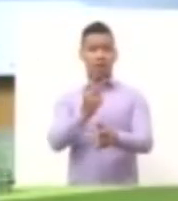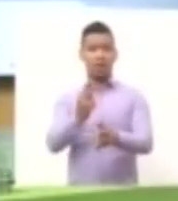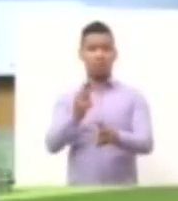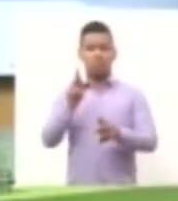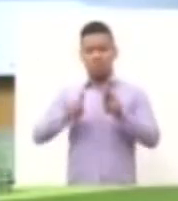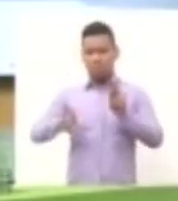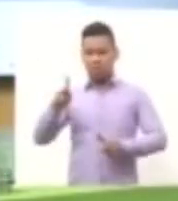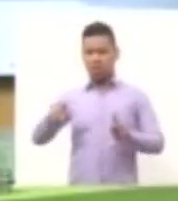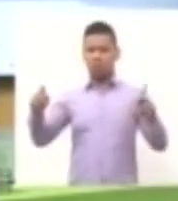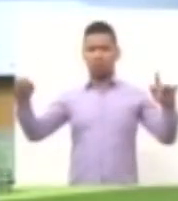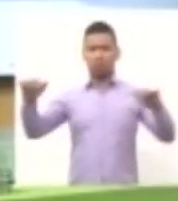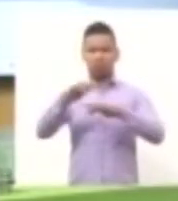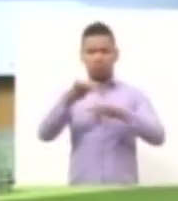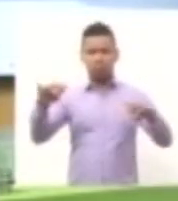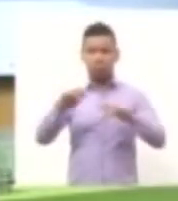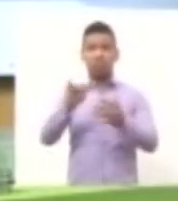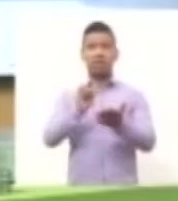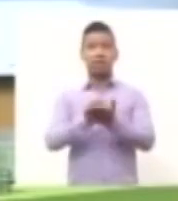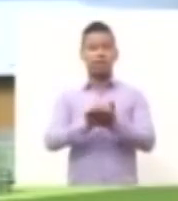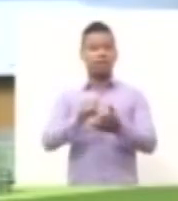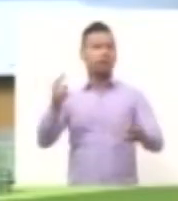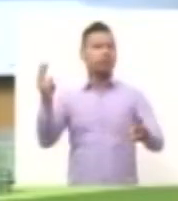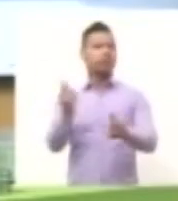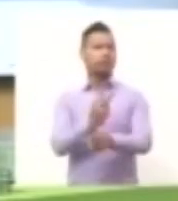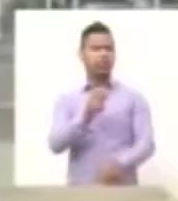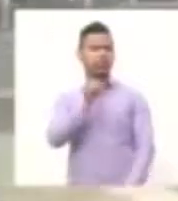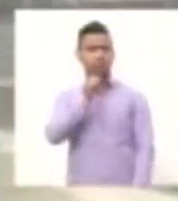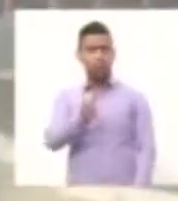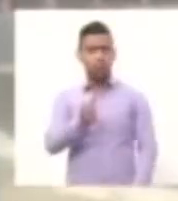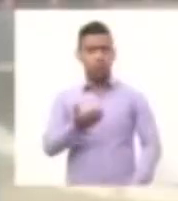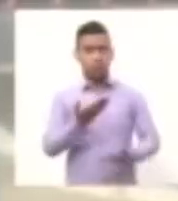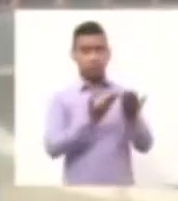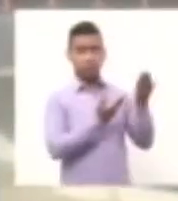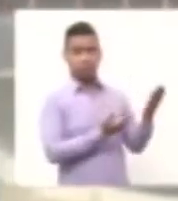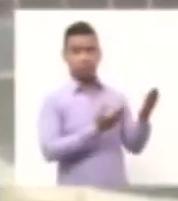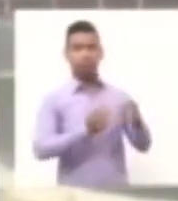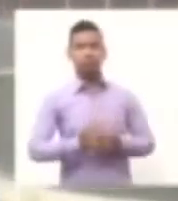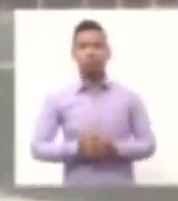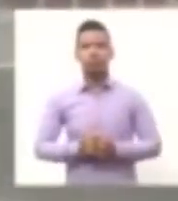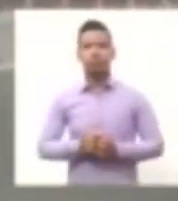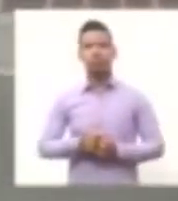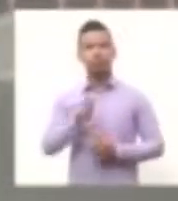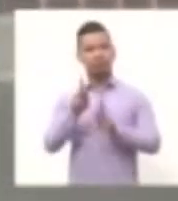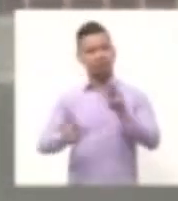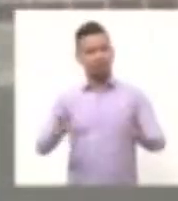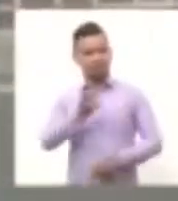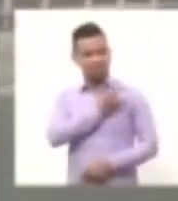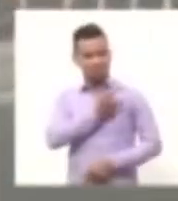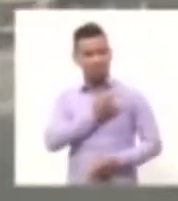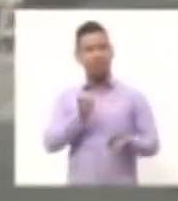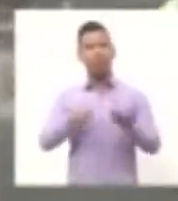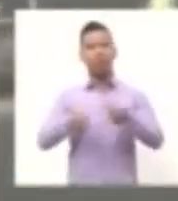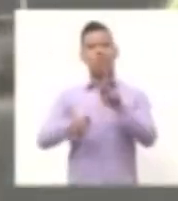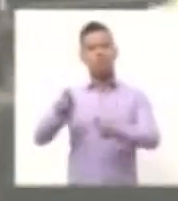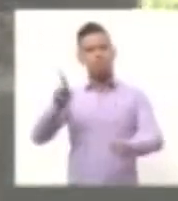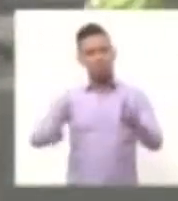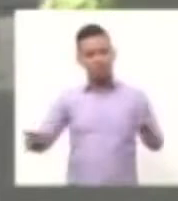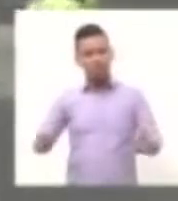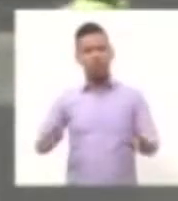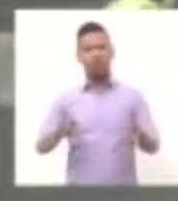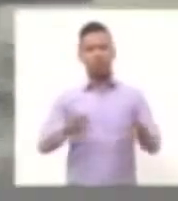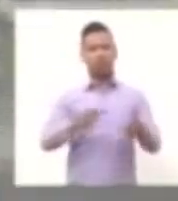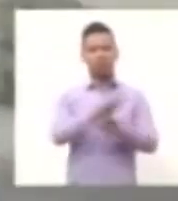transitan diariamente por este corredor de la muerte. Estudiantes universitarios y población de 200.000 habitantes aproximadamente de la